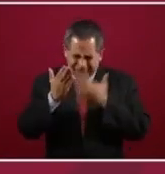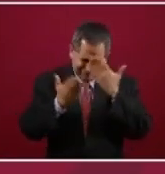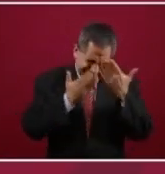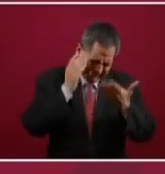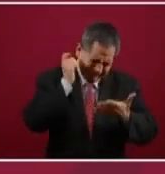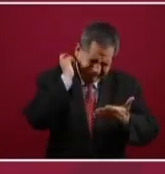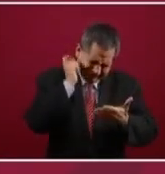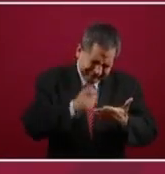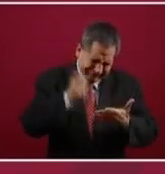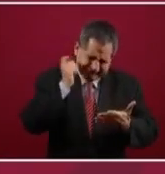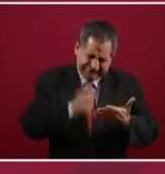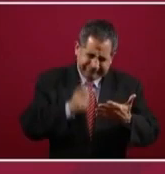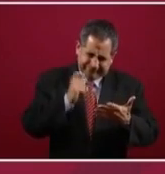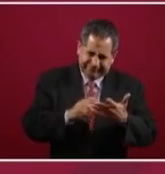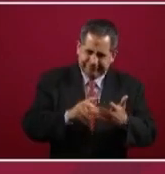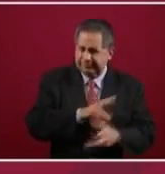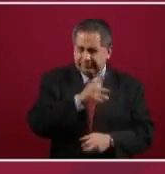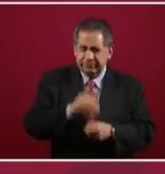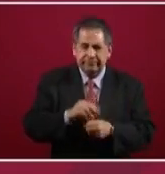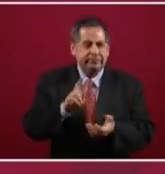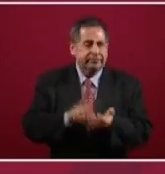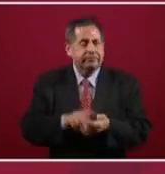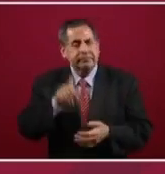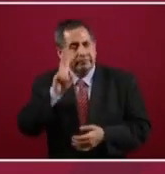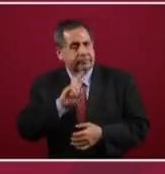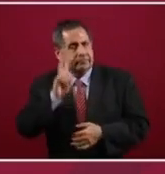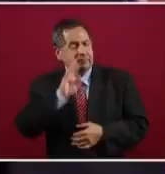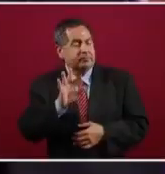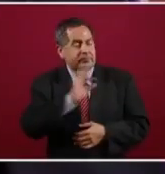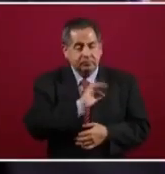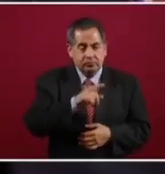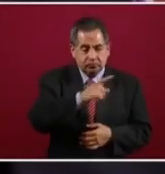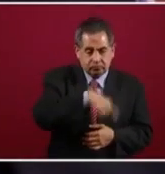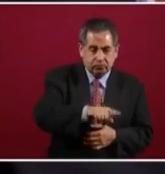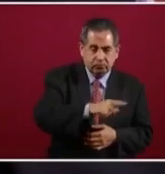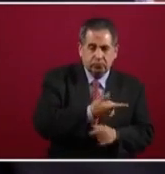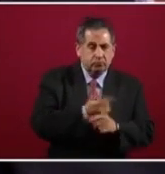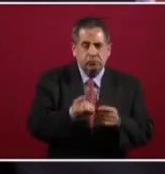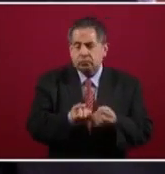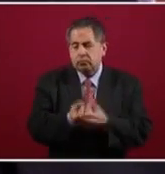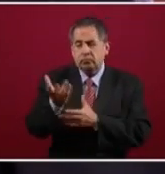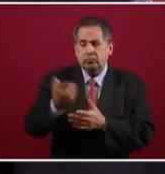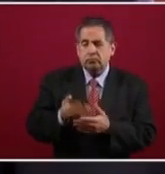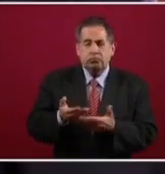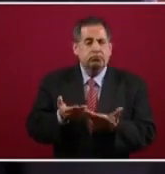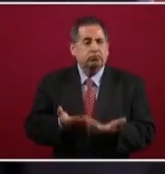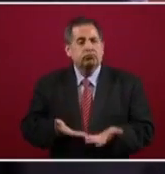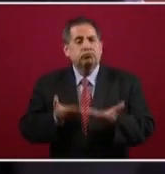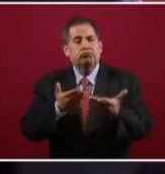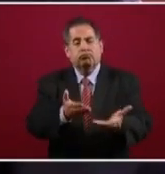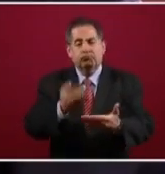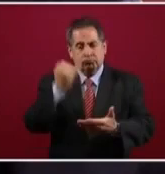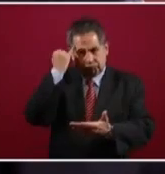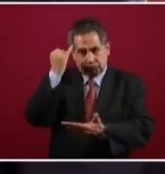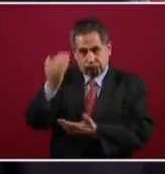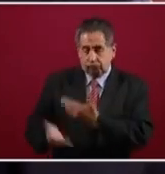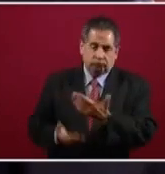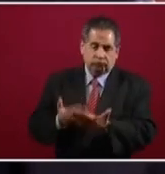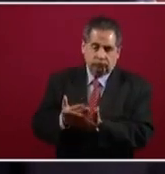analice bien la posibilidad de que podamos presentar una